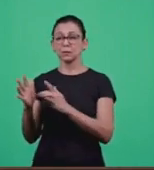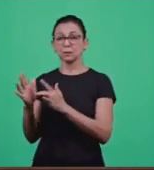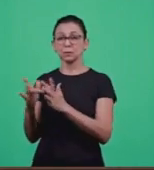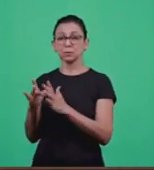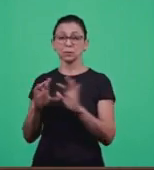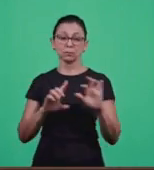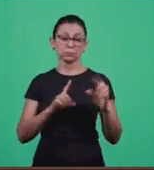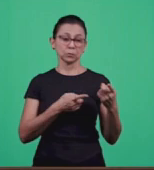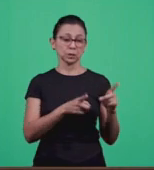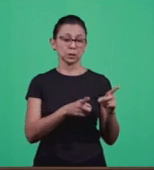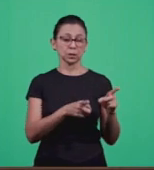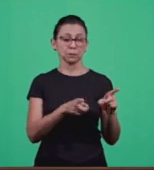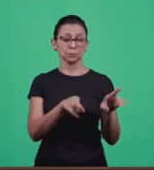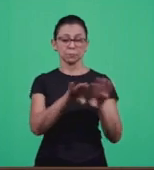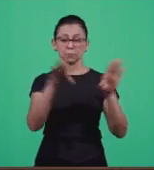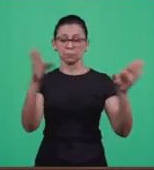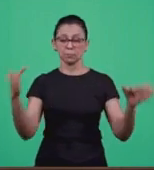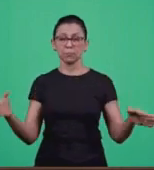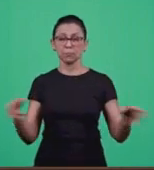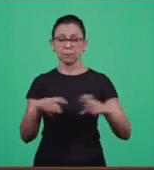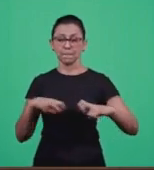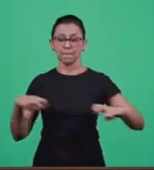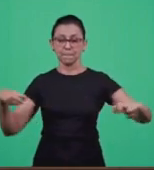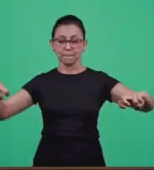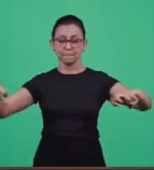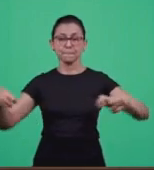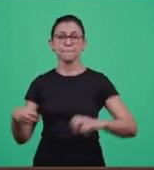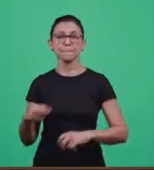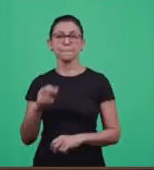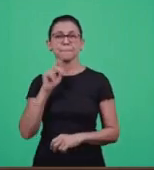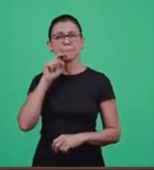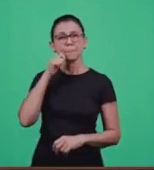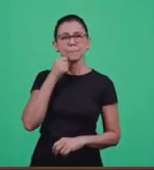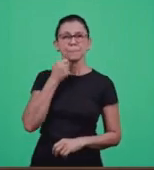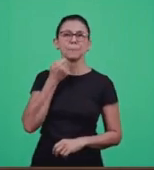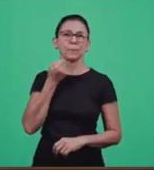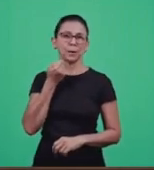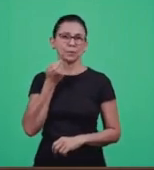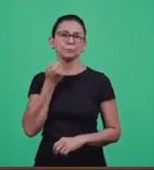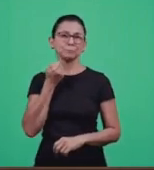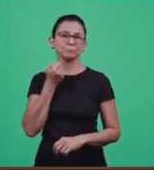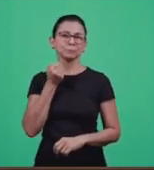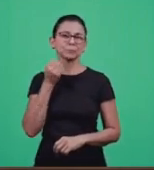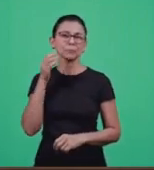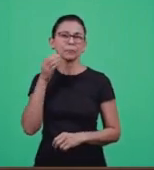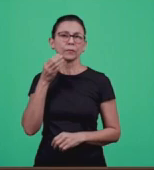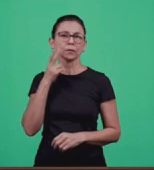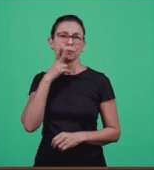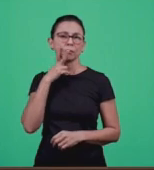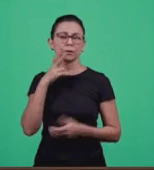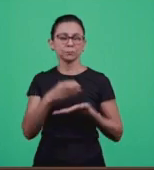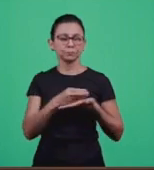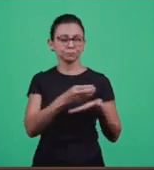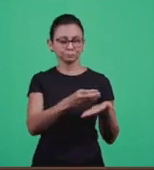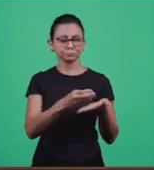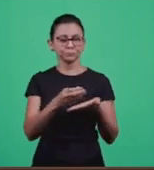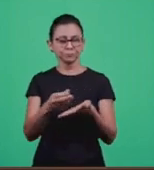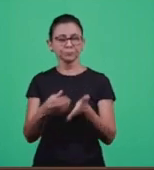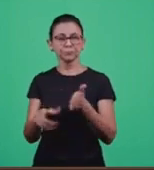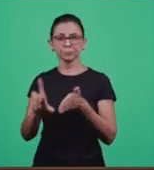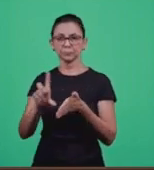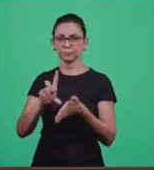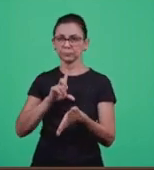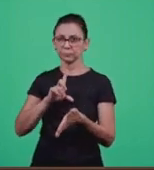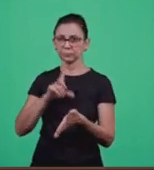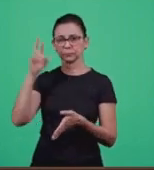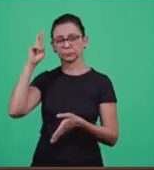ahí en esa cena. ¡Qué momento maravilloso! Él estaba en la cena con sus discípulos y les estaba orientando